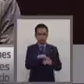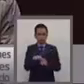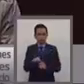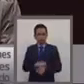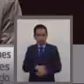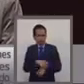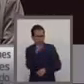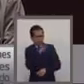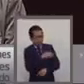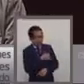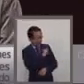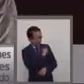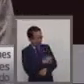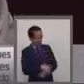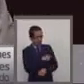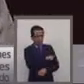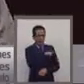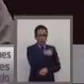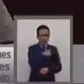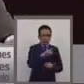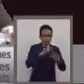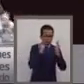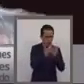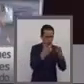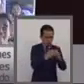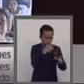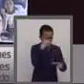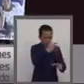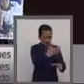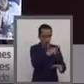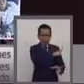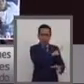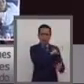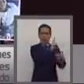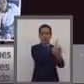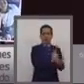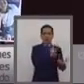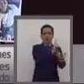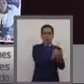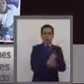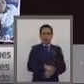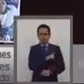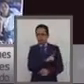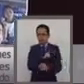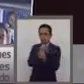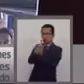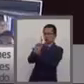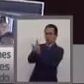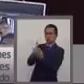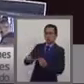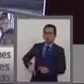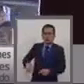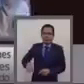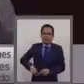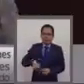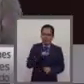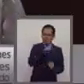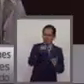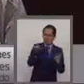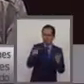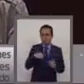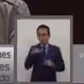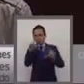tenga nada de campesino, no ha faltado a placearse con los gobernadores, anda en la selfie,